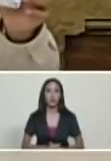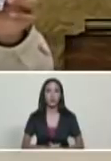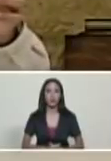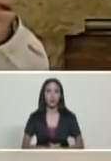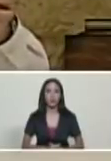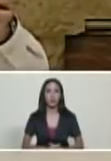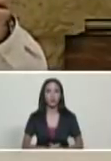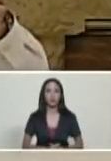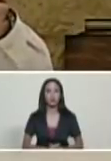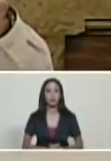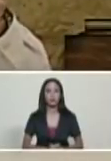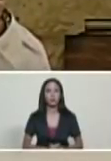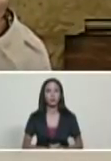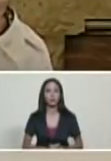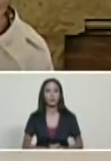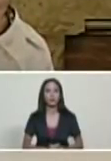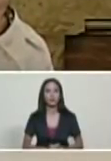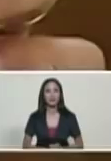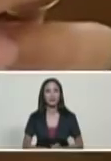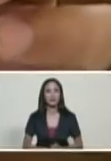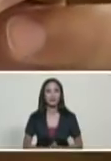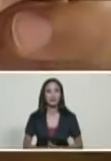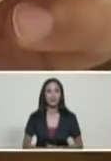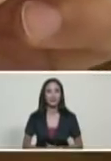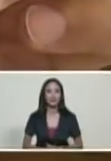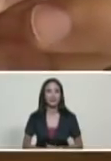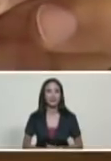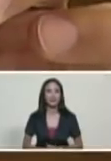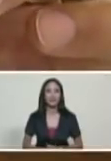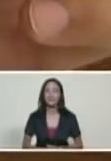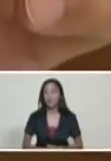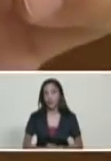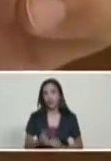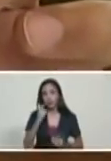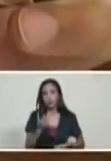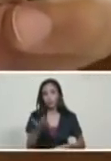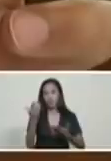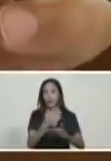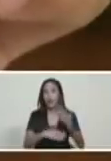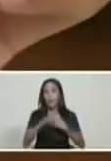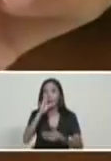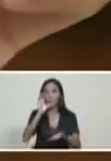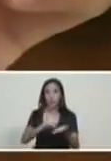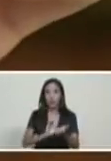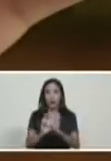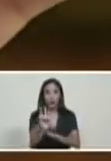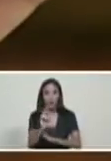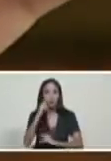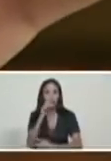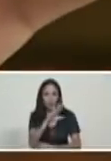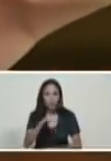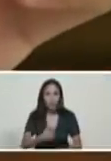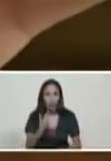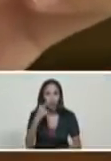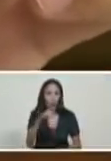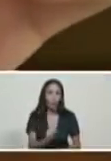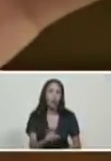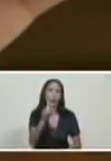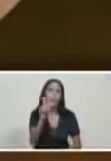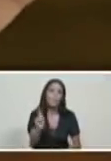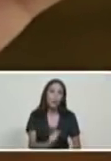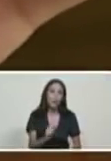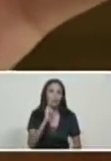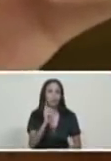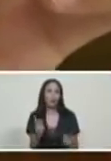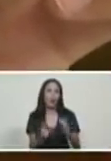pues. No necesitas ir al Banco Central de Venezuela y puedes ahorrar un mes de tus aguinaldos,